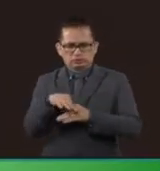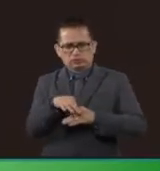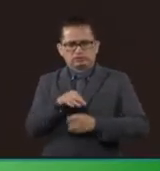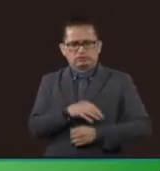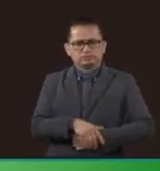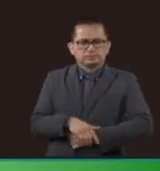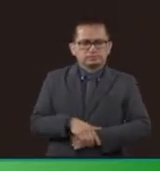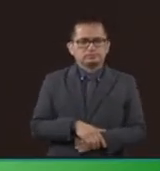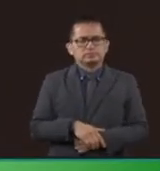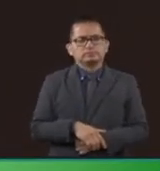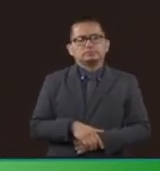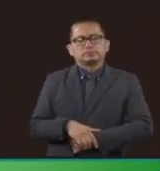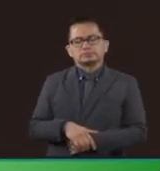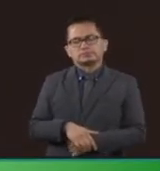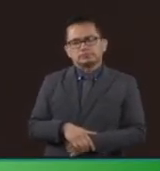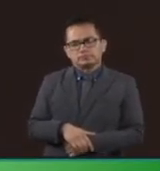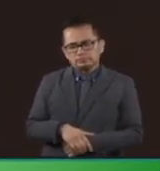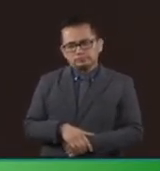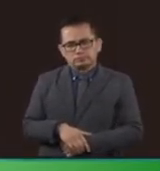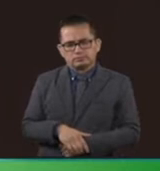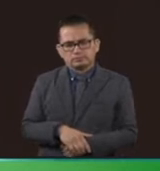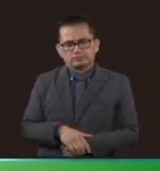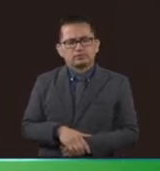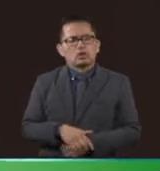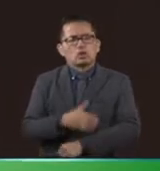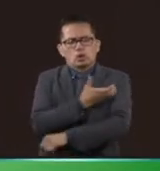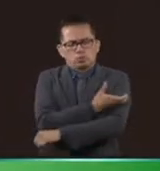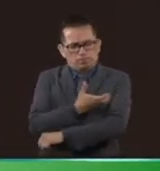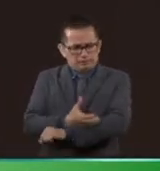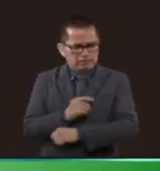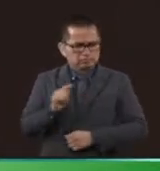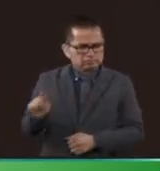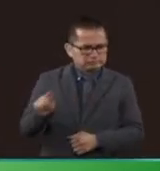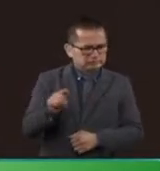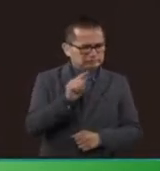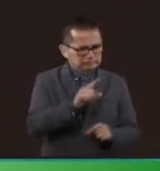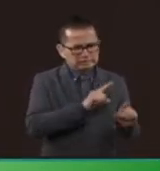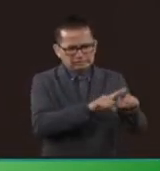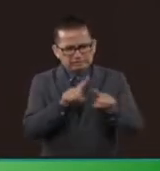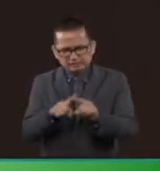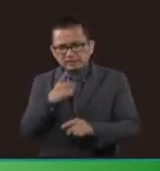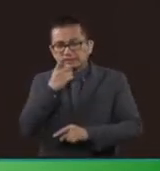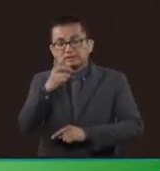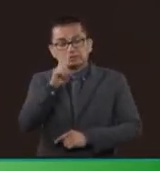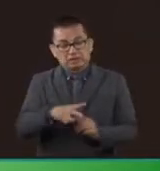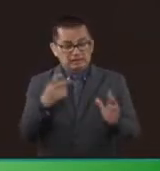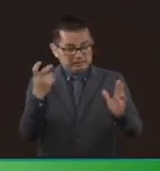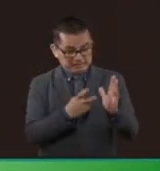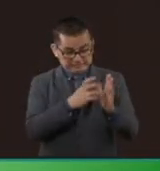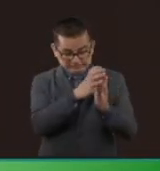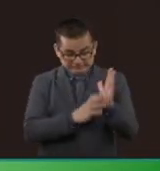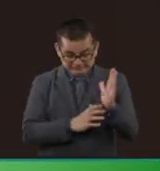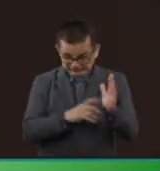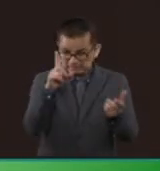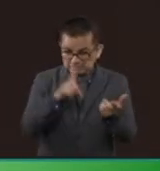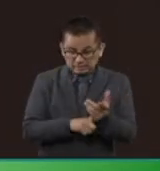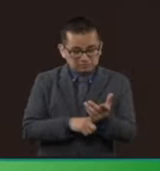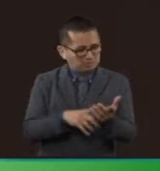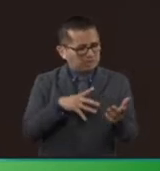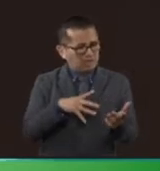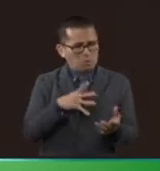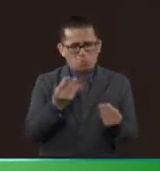insistencia de parte de distintos compañeros y compañeras pues estos dictámenes están llenos de contradicciones de